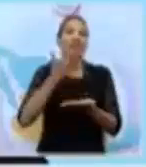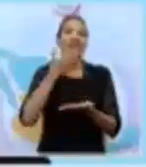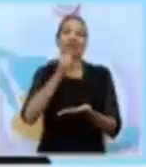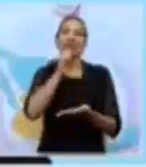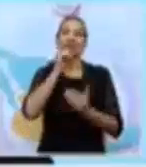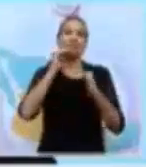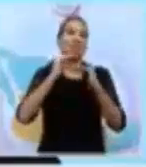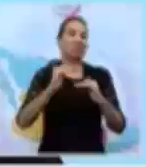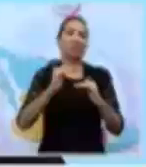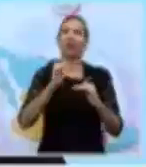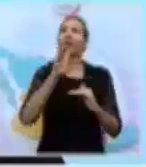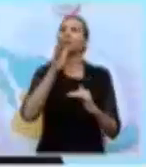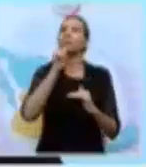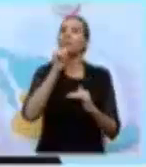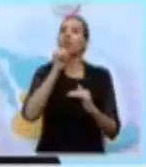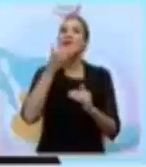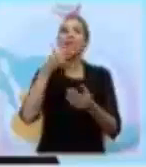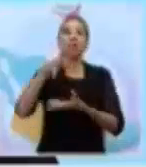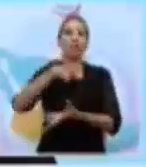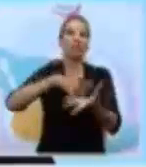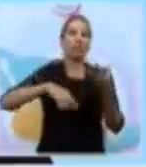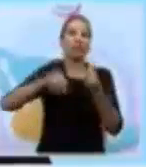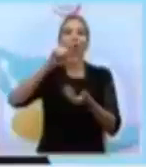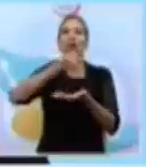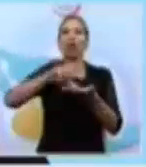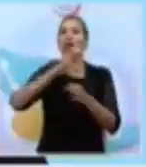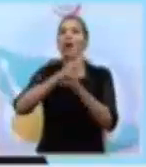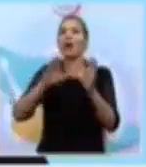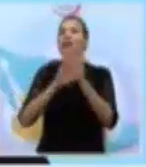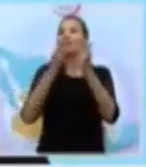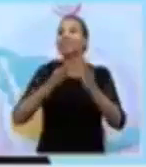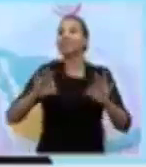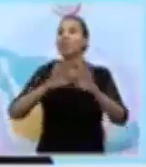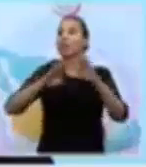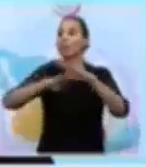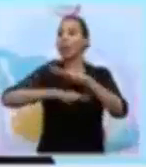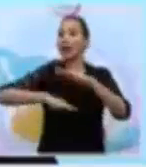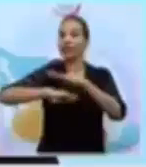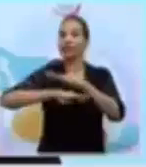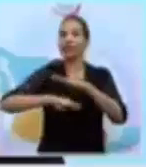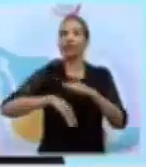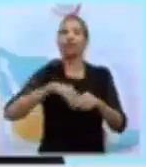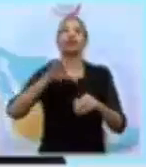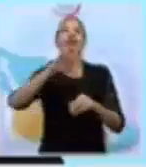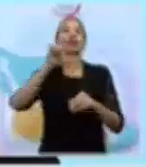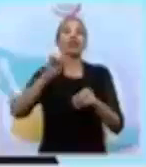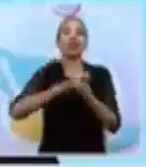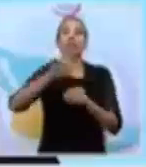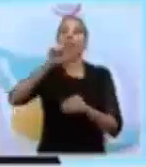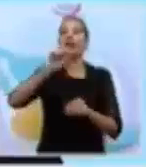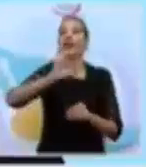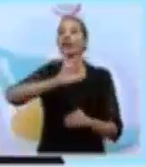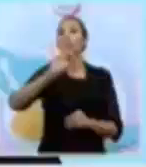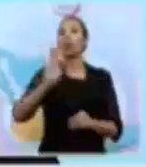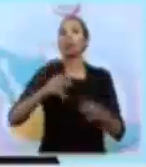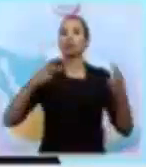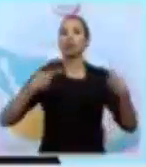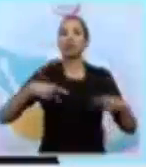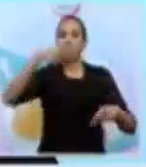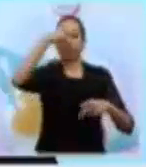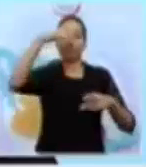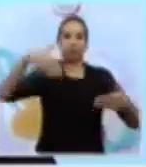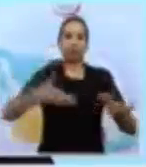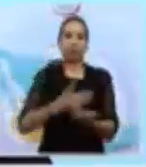mínimo para poder adquirir una canasta de bienes y servicios básicos. Y 20% de los mexicanos